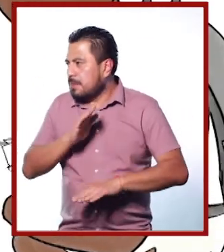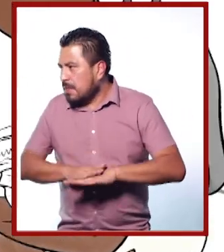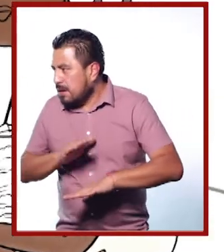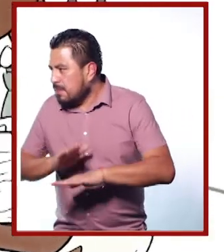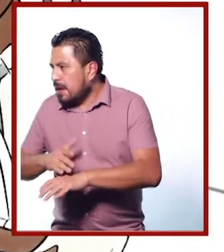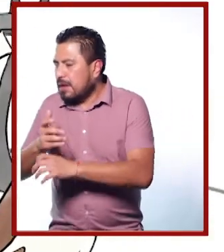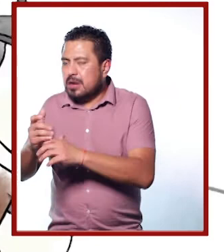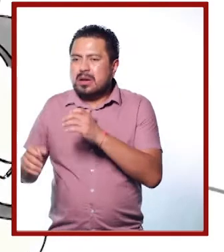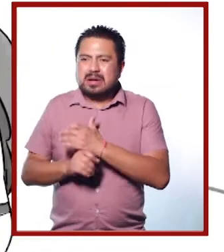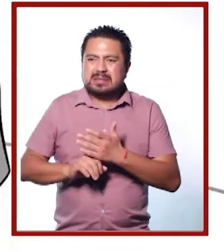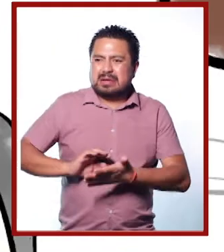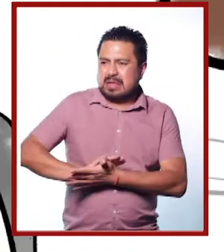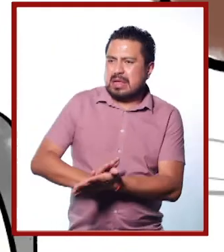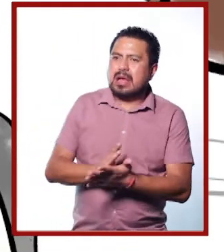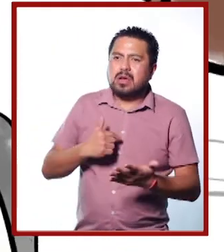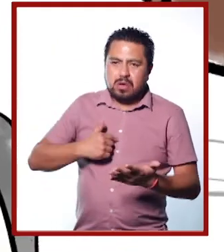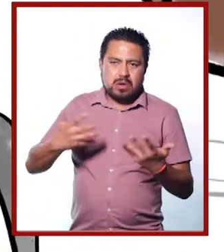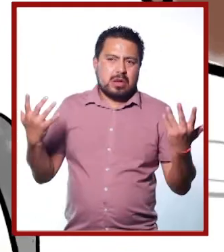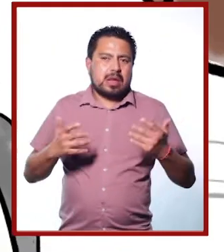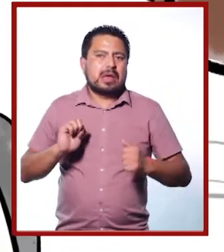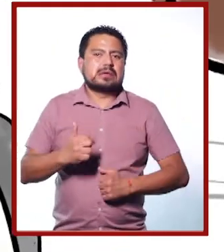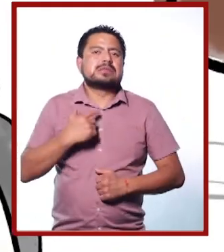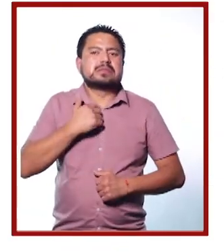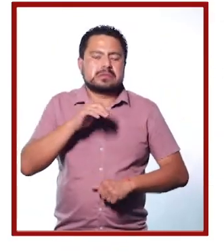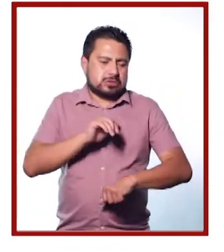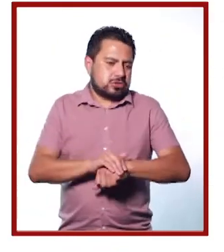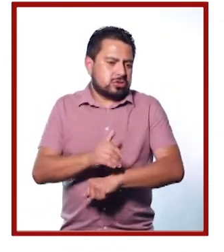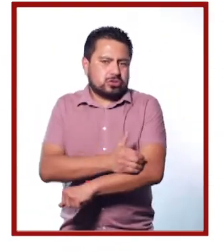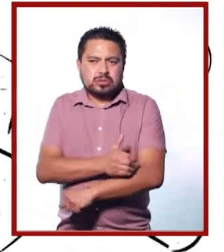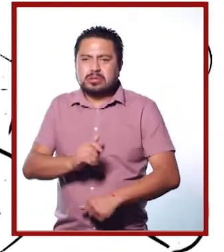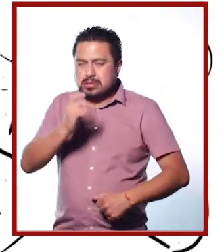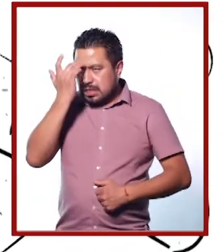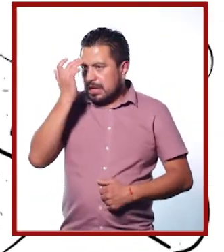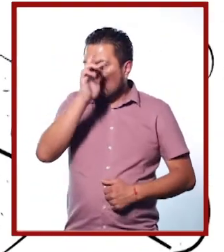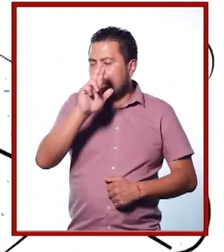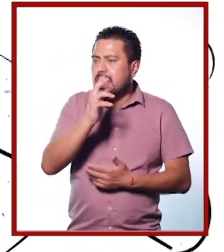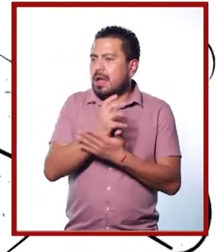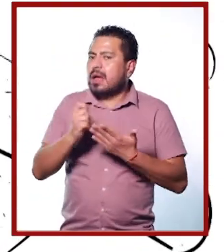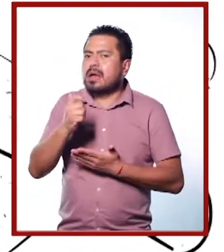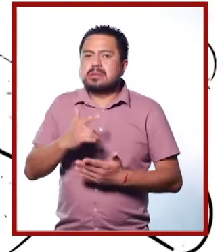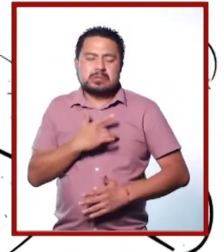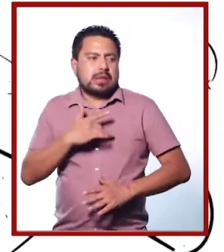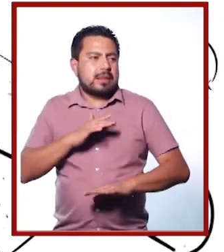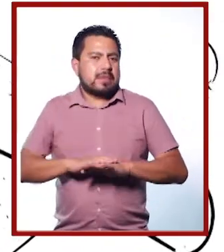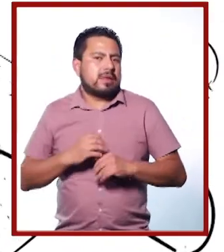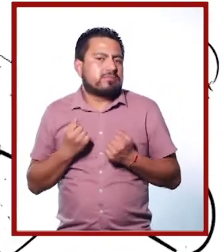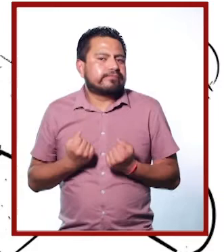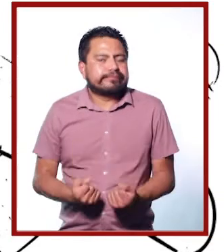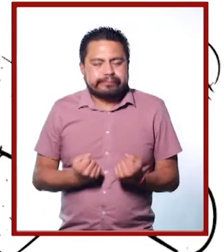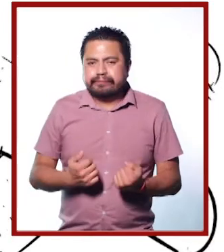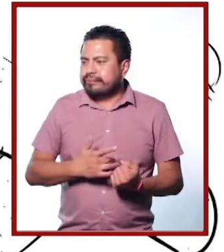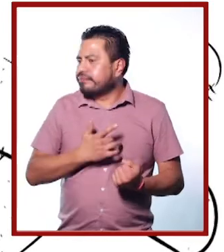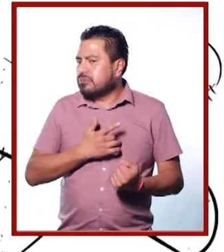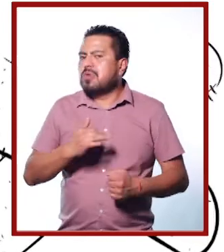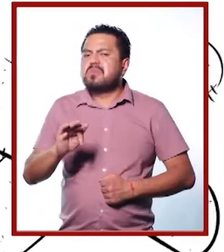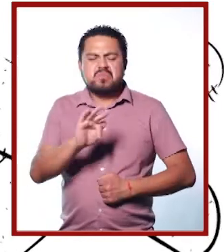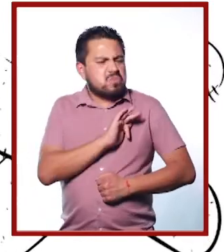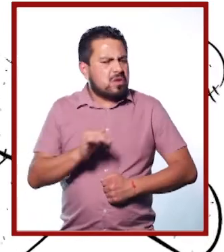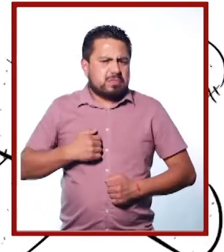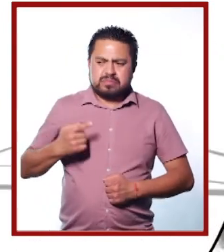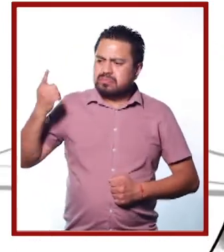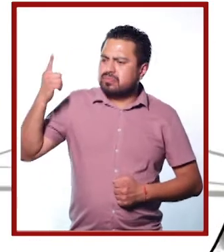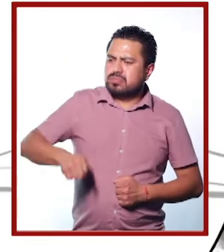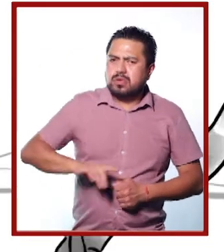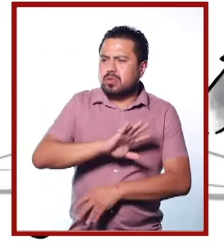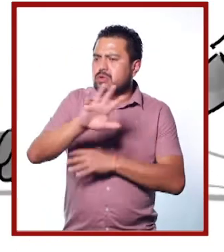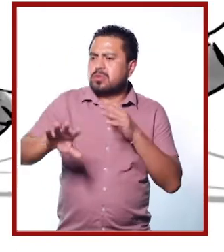otra vez más. O sea, más bullying yo hago y mis compañeros me reconocen, tengo al final una ganancia que me hace sentir poderoso, que me hace sentir que puedo,